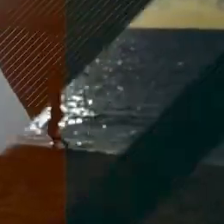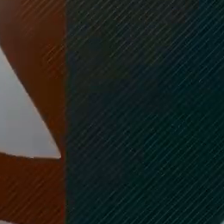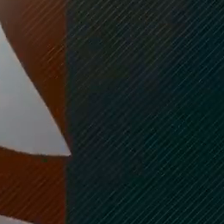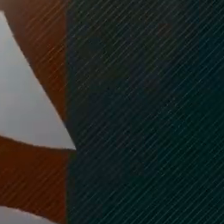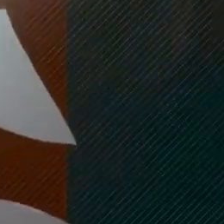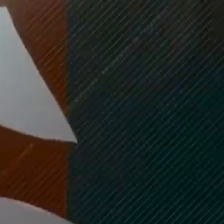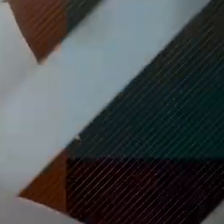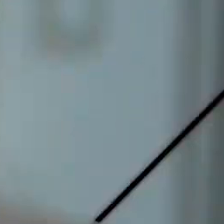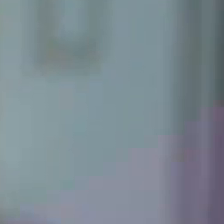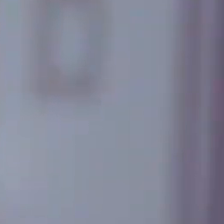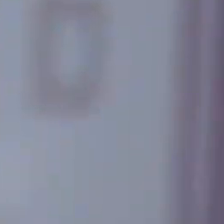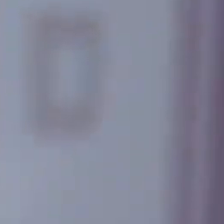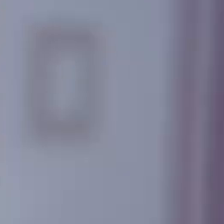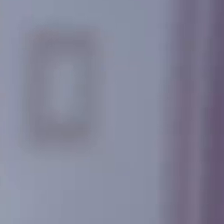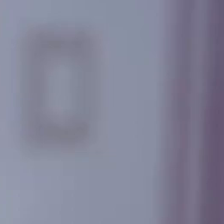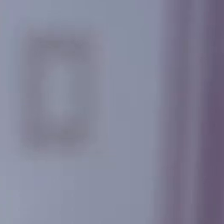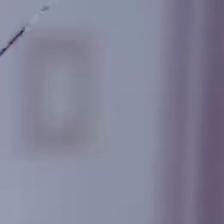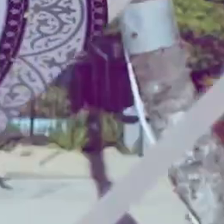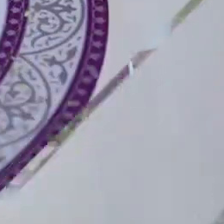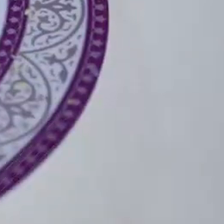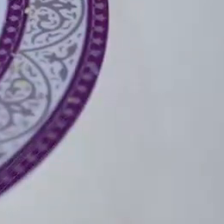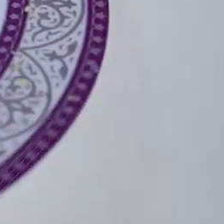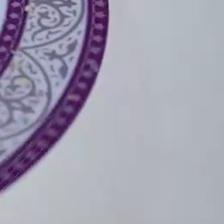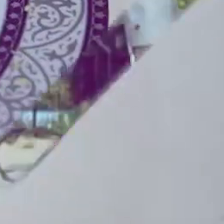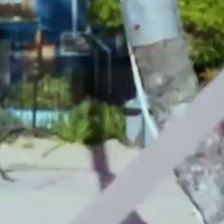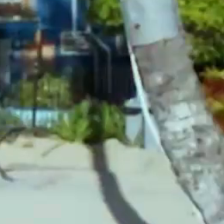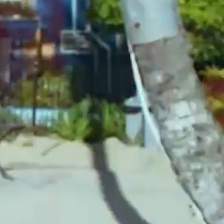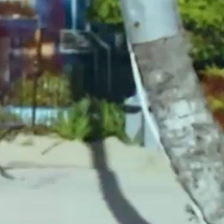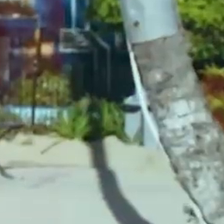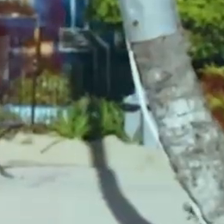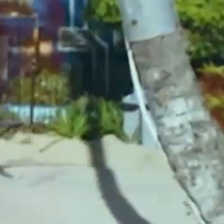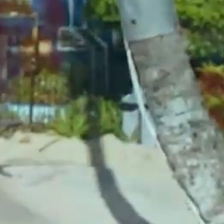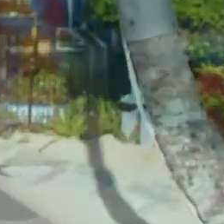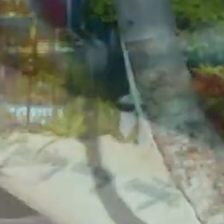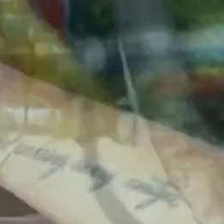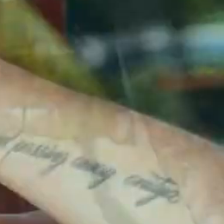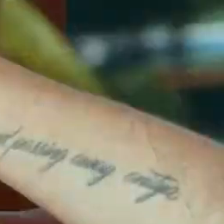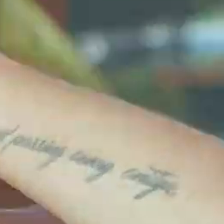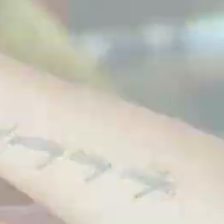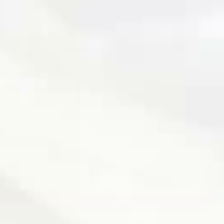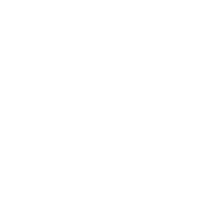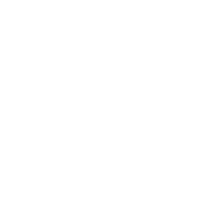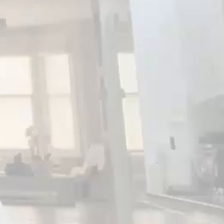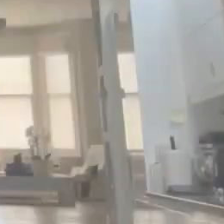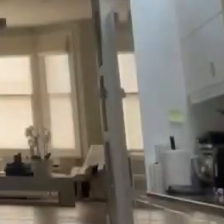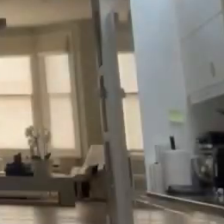Sintiendo mi corazón, mientras poco a poco cae el sol, un poco de anhelo por